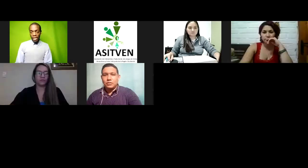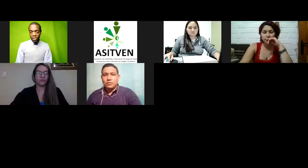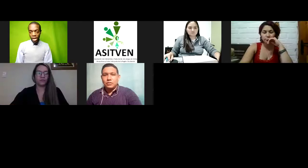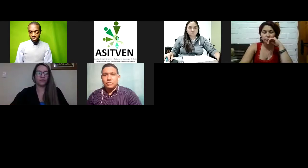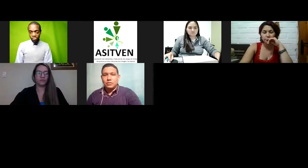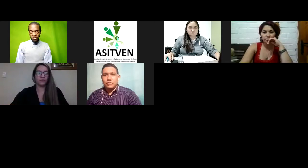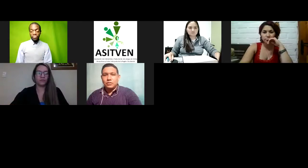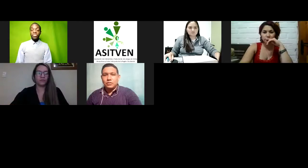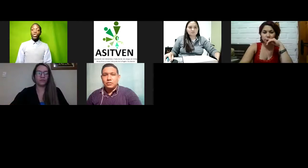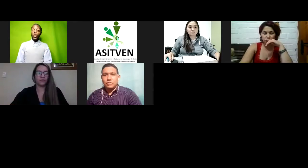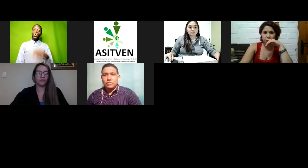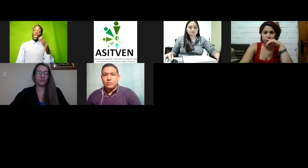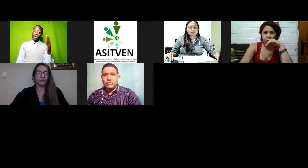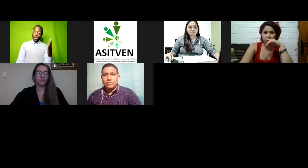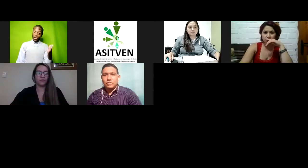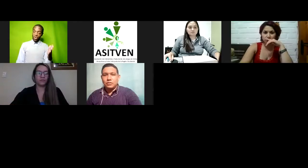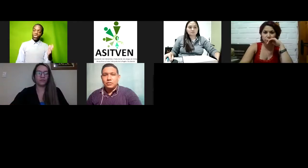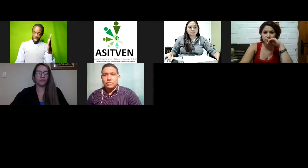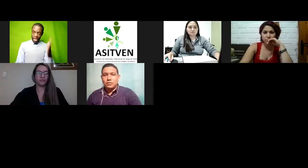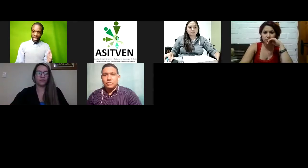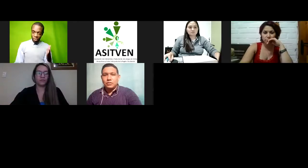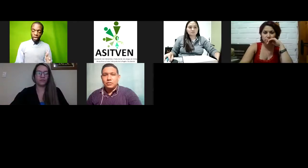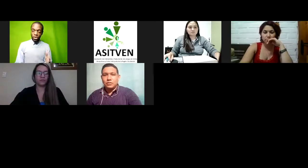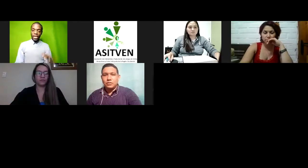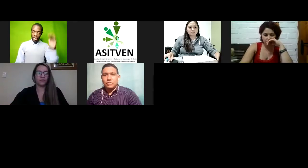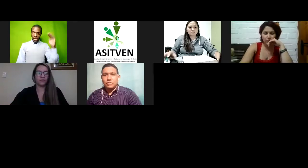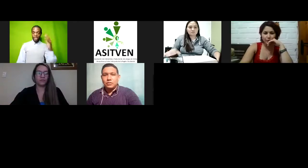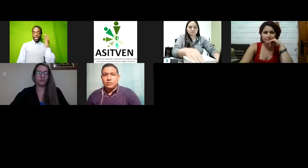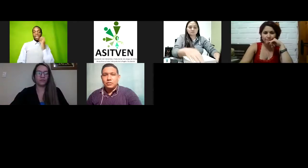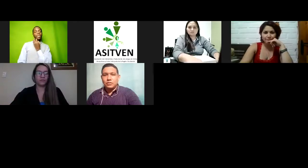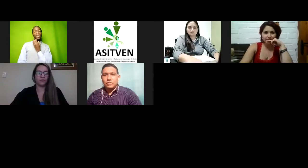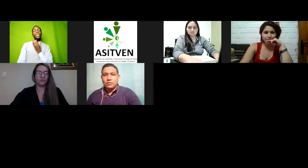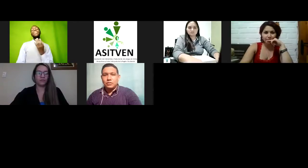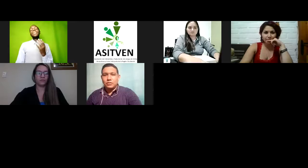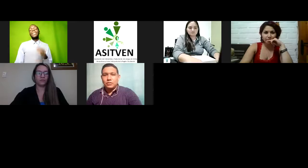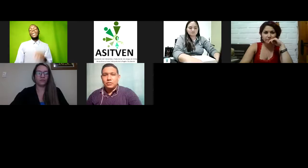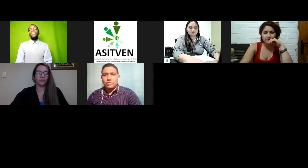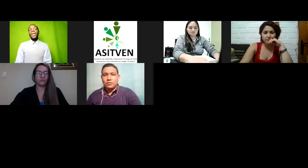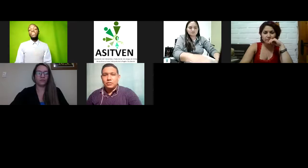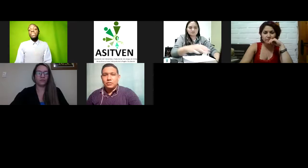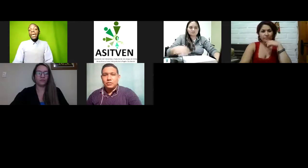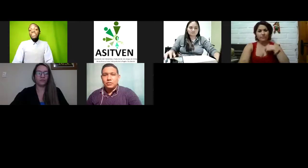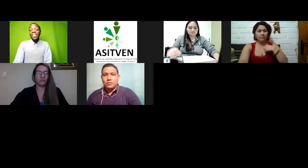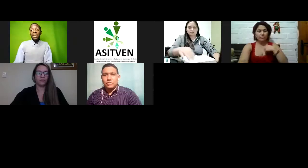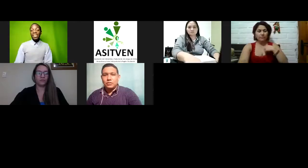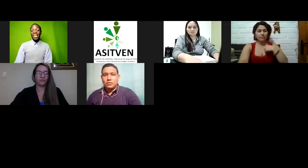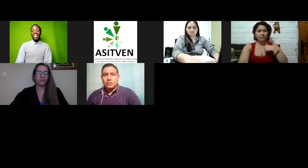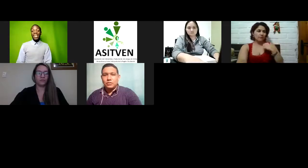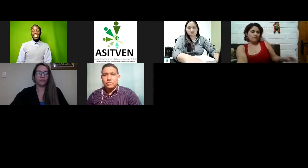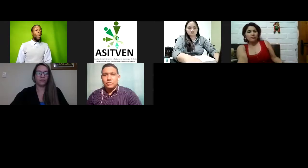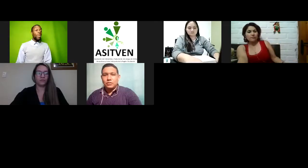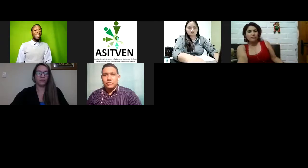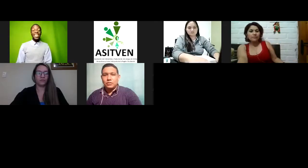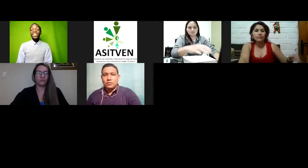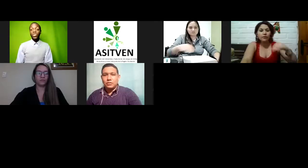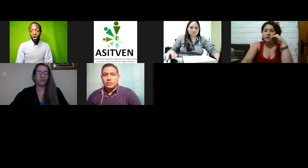señas internacional. Uno de ellos es sordo, que es Juan Drueta, el que tiene barba. Él fue el primer vicepresidente